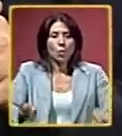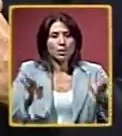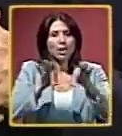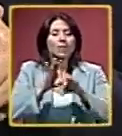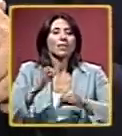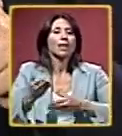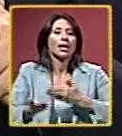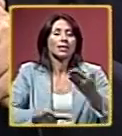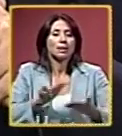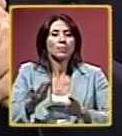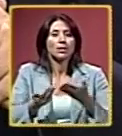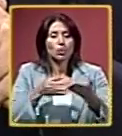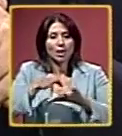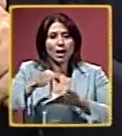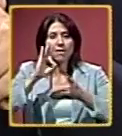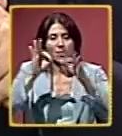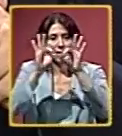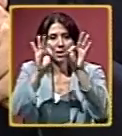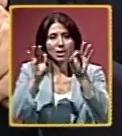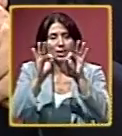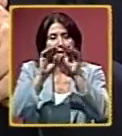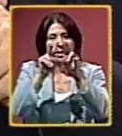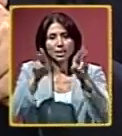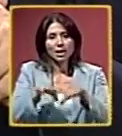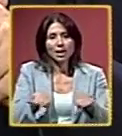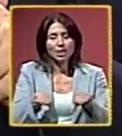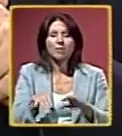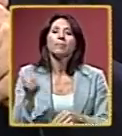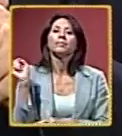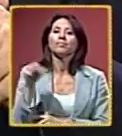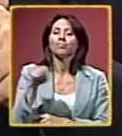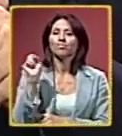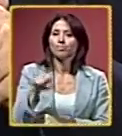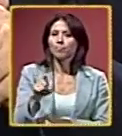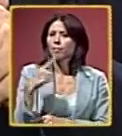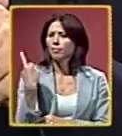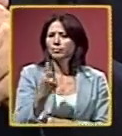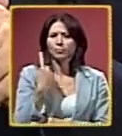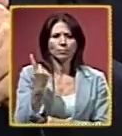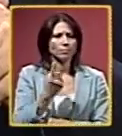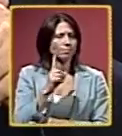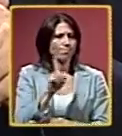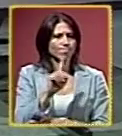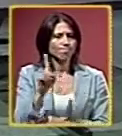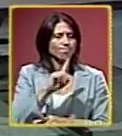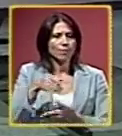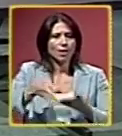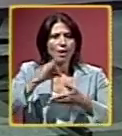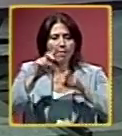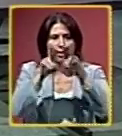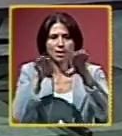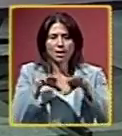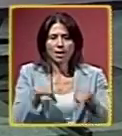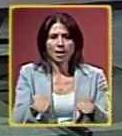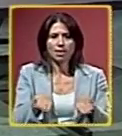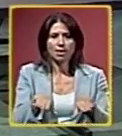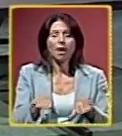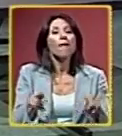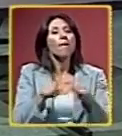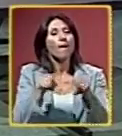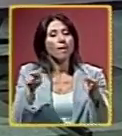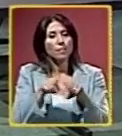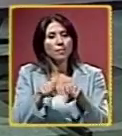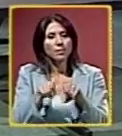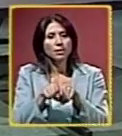de café Internet. Efectivamente, y no solo entre los cafés de Internet, por ejemplo, usted encuentra esa competencia, sino que